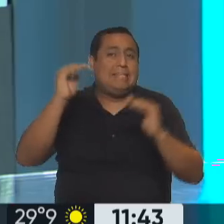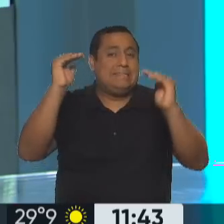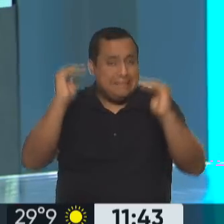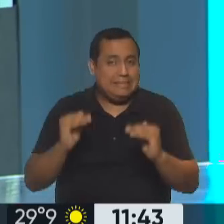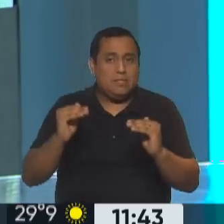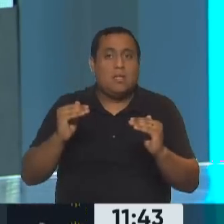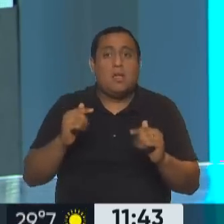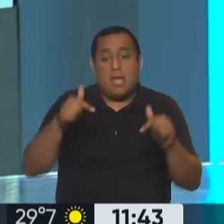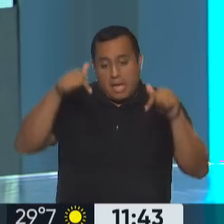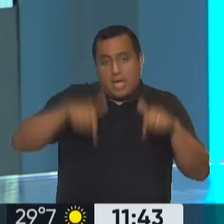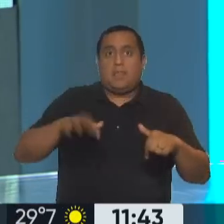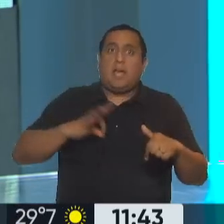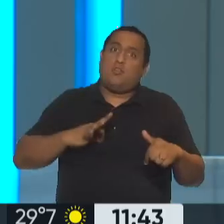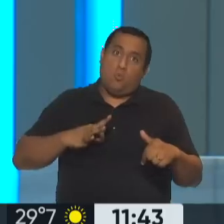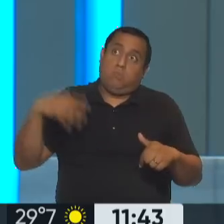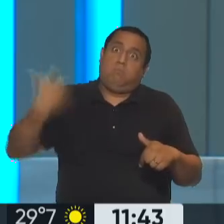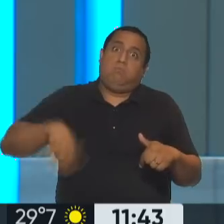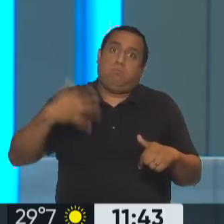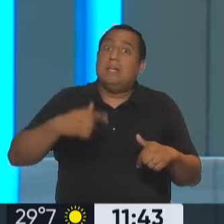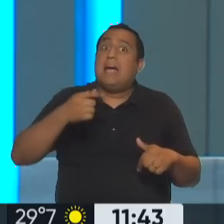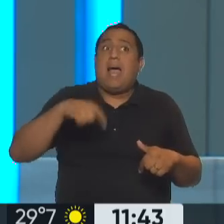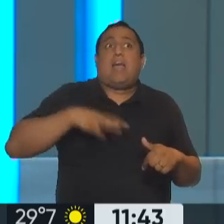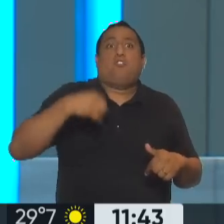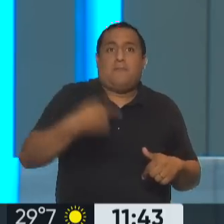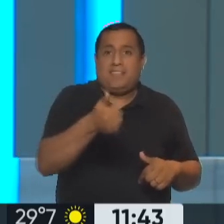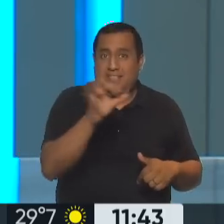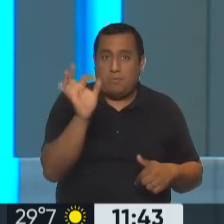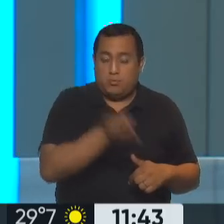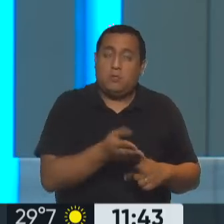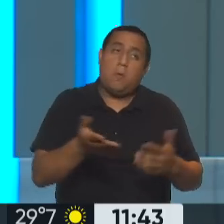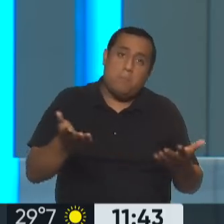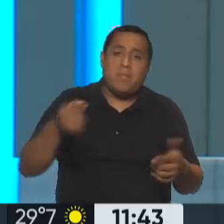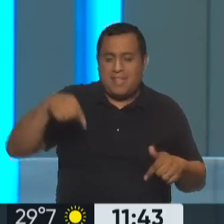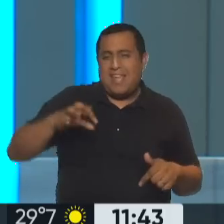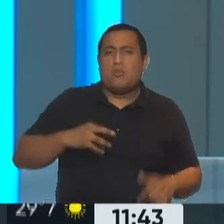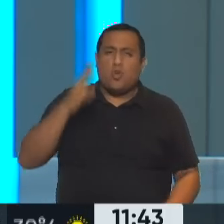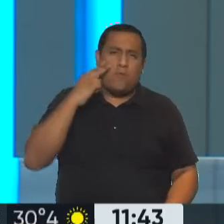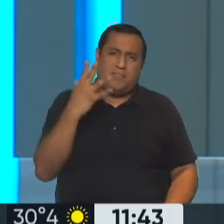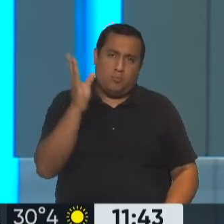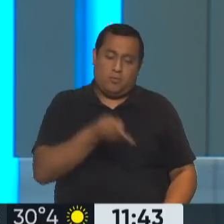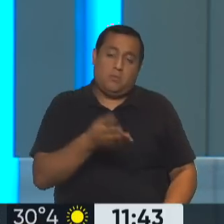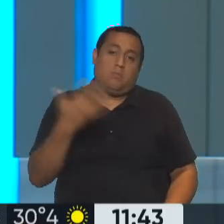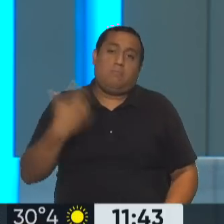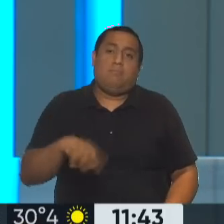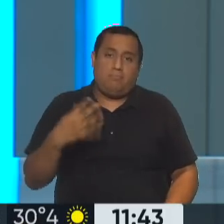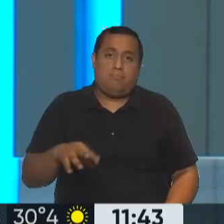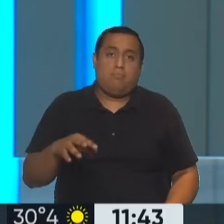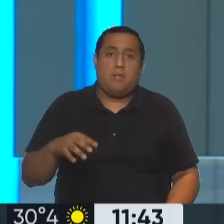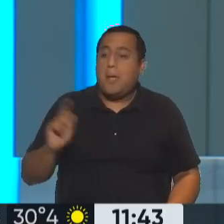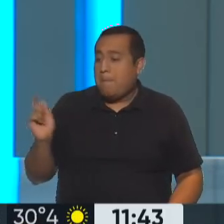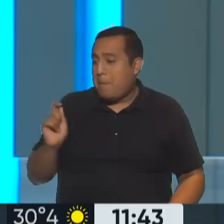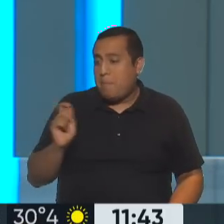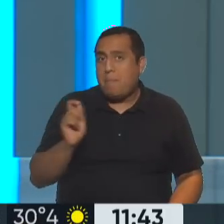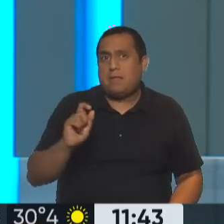Comparado con la inflación de este año... Que viene para terminar arriba del 95%, pero además con una tendencia creciente en los últimos meses,